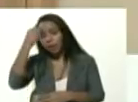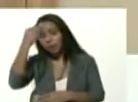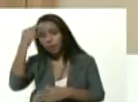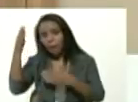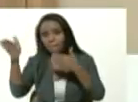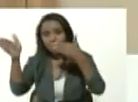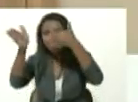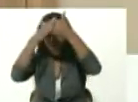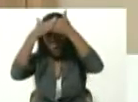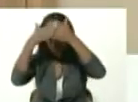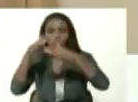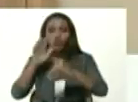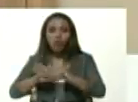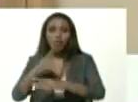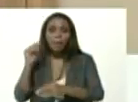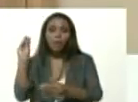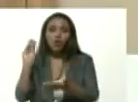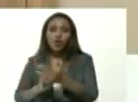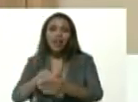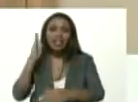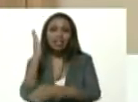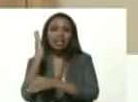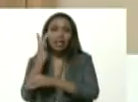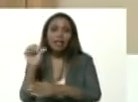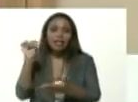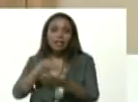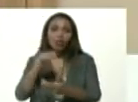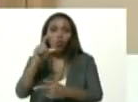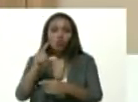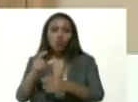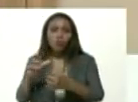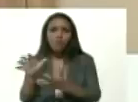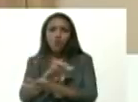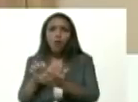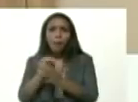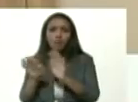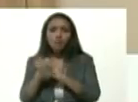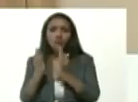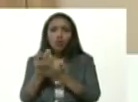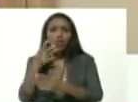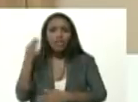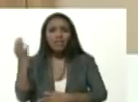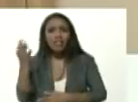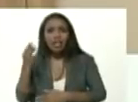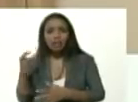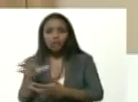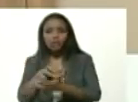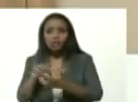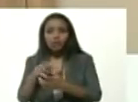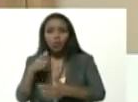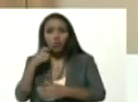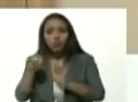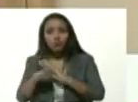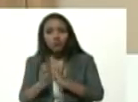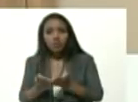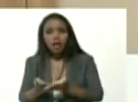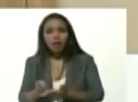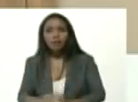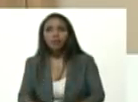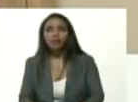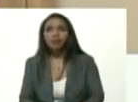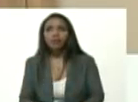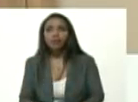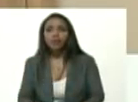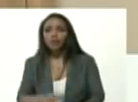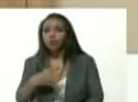tan obtusos de mantener sanciones en medio de una crisis mundial, de una verdadera crisis humanitaria mundial.